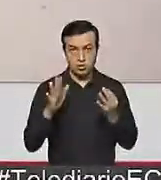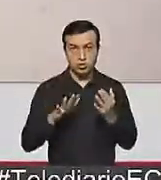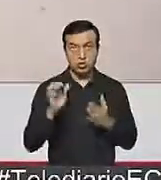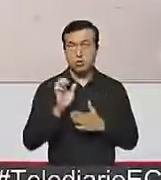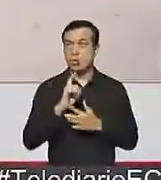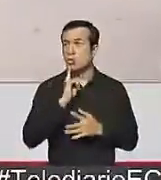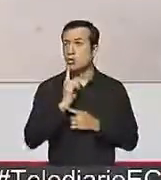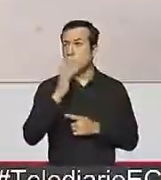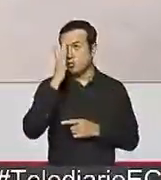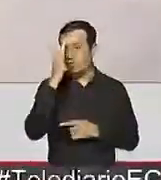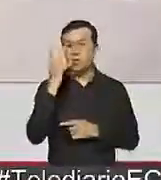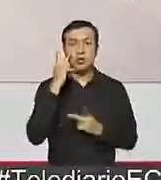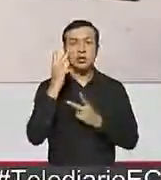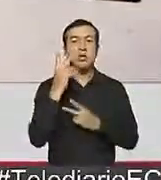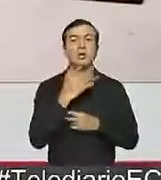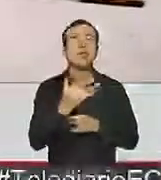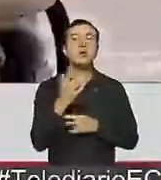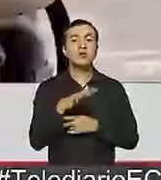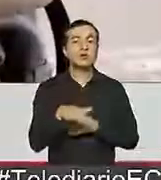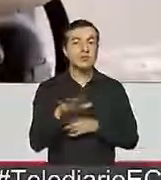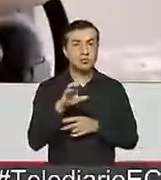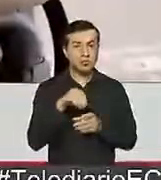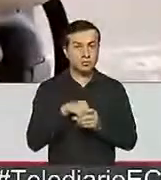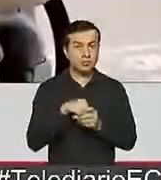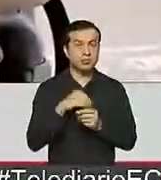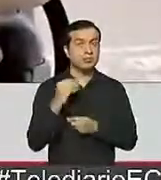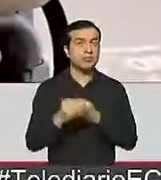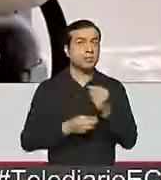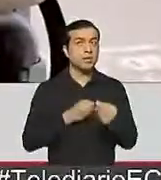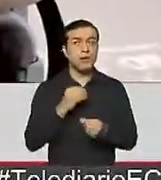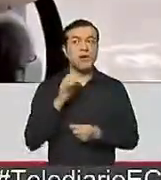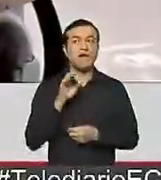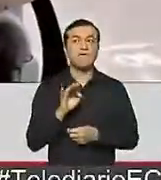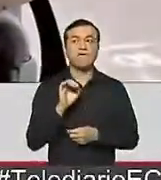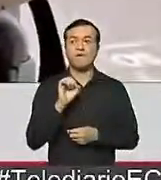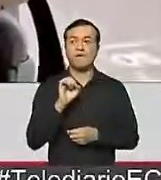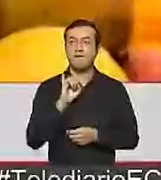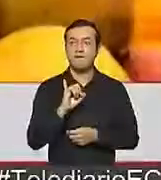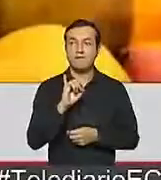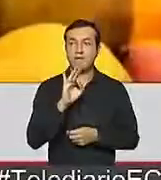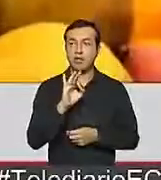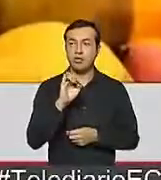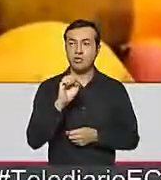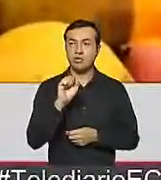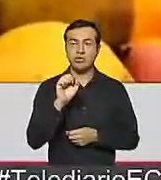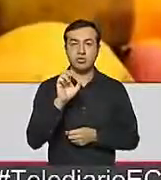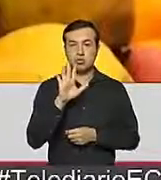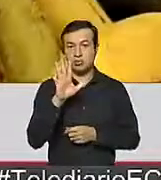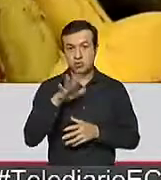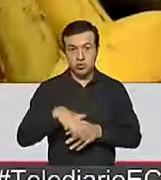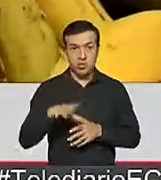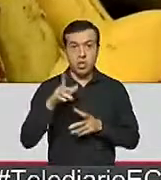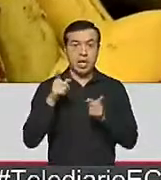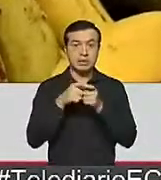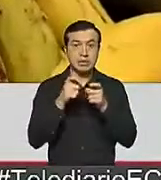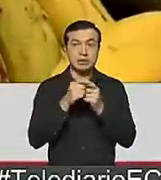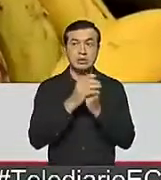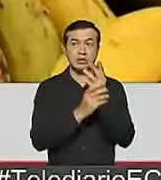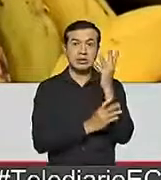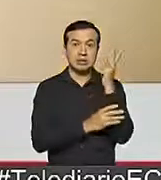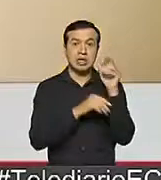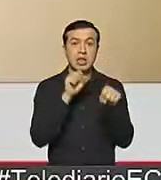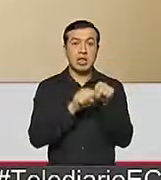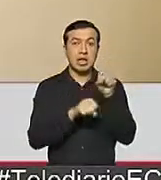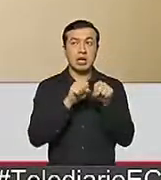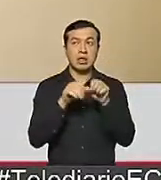ante la sospecha de la presencia en el continente de Fusarium raza 4 tropical, un hongo que afecta a los cultivos de plátano y